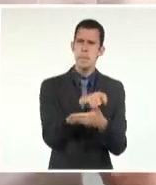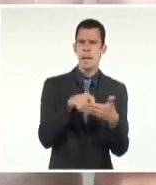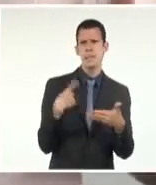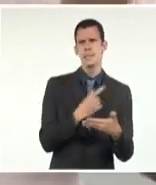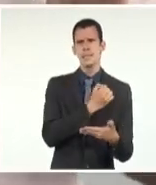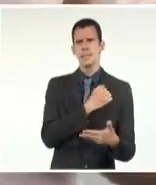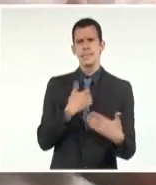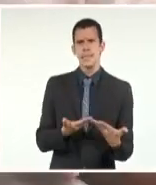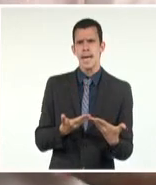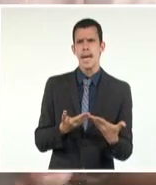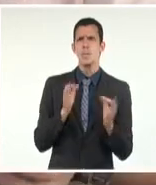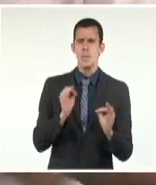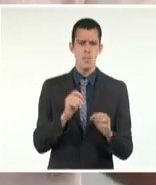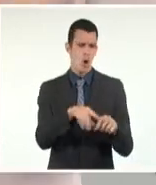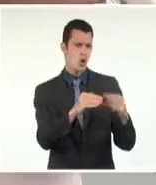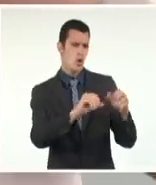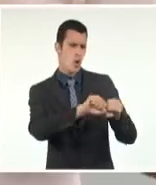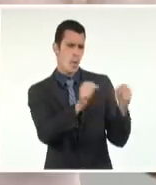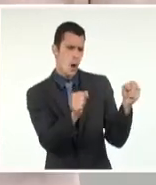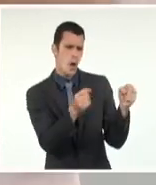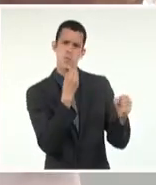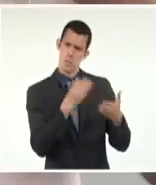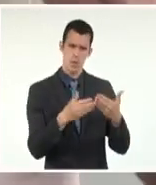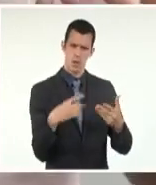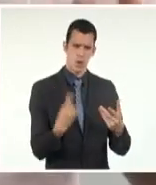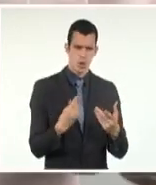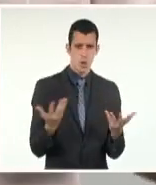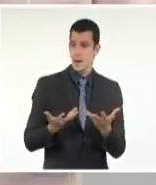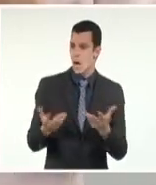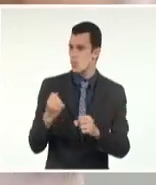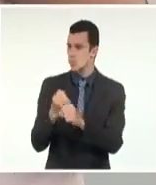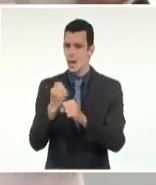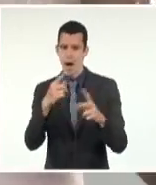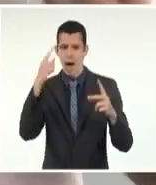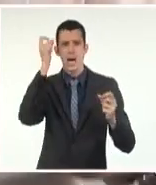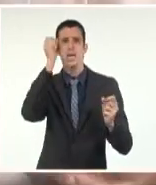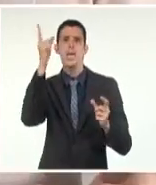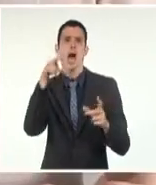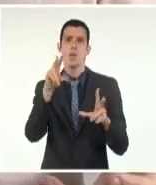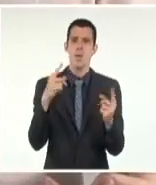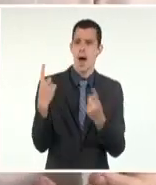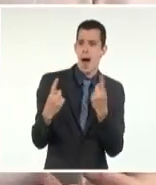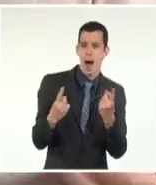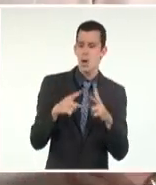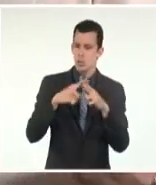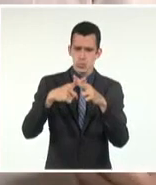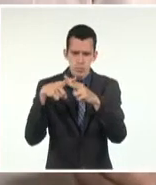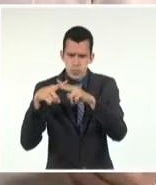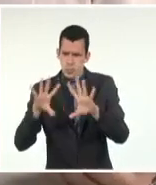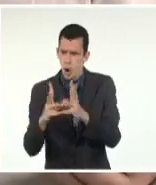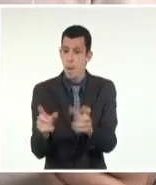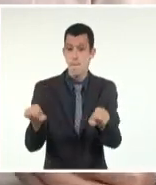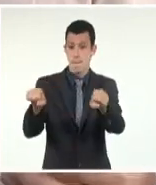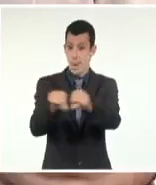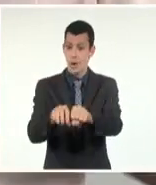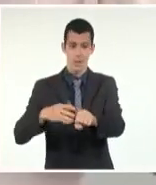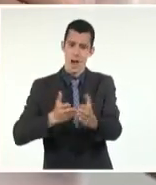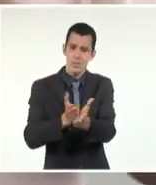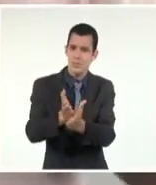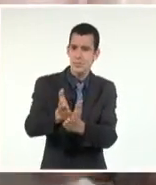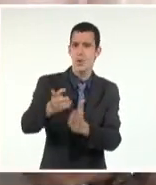generación o sea garantizando que las unidades con mayor potencia y que tengan mayor posibilidad de recuperar de recuperar capacidad de potencia